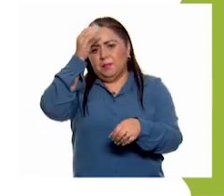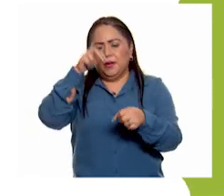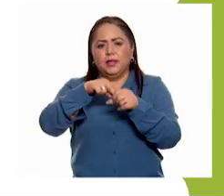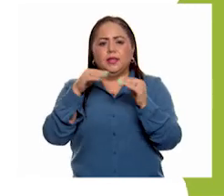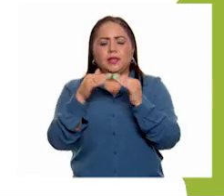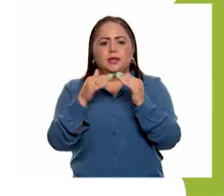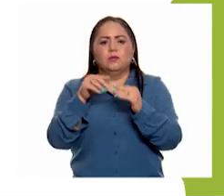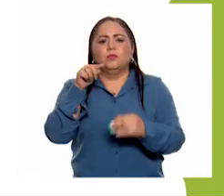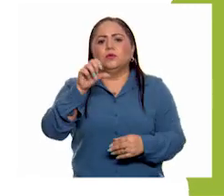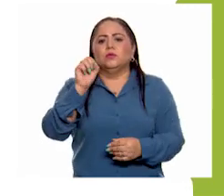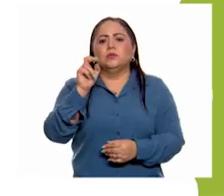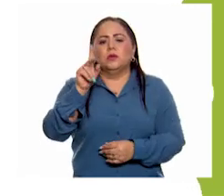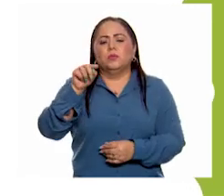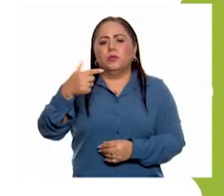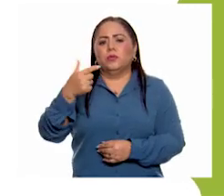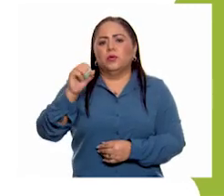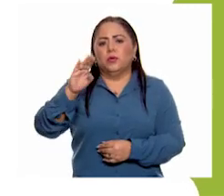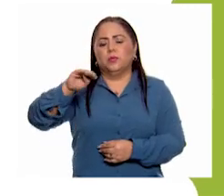liga,